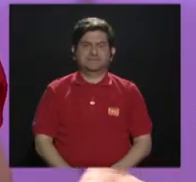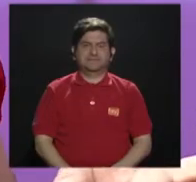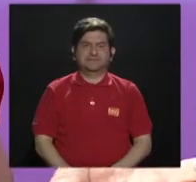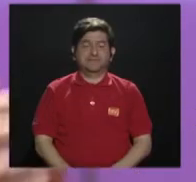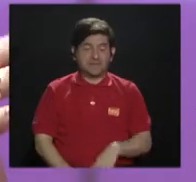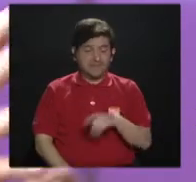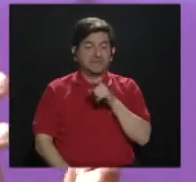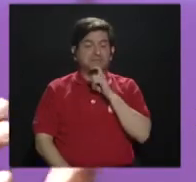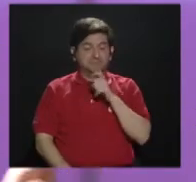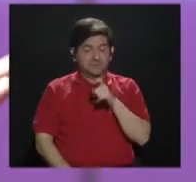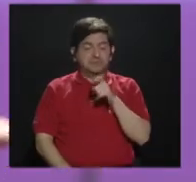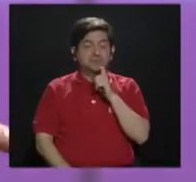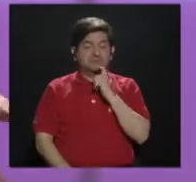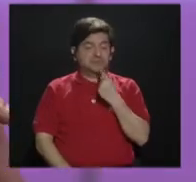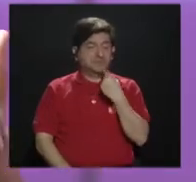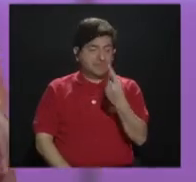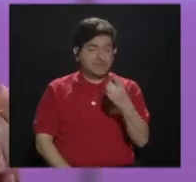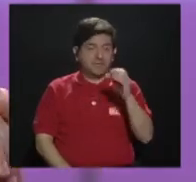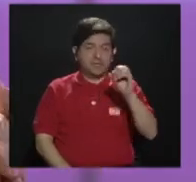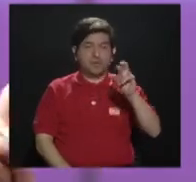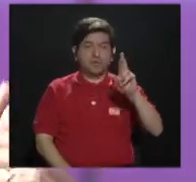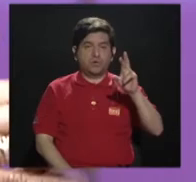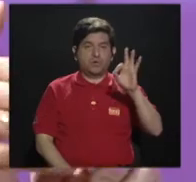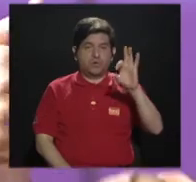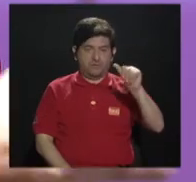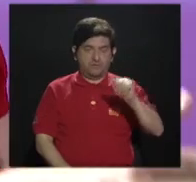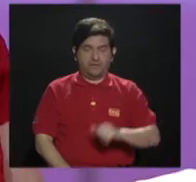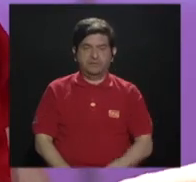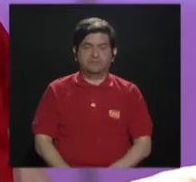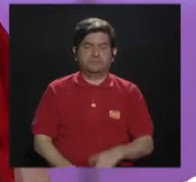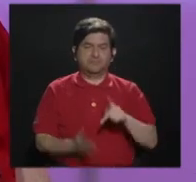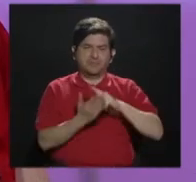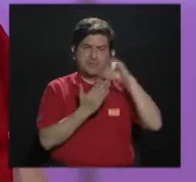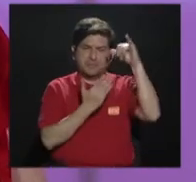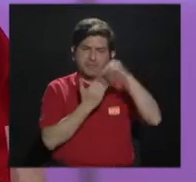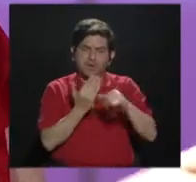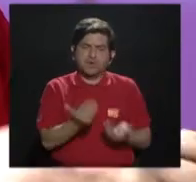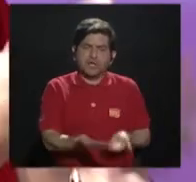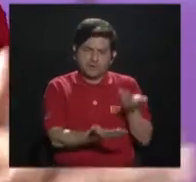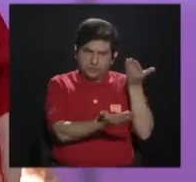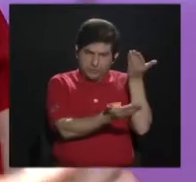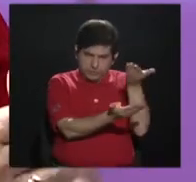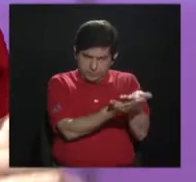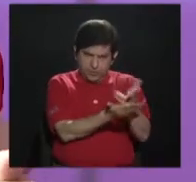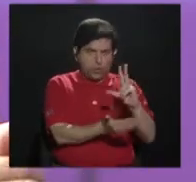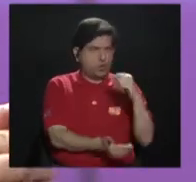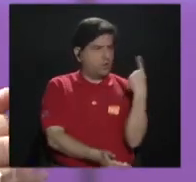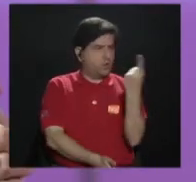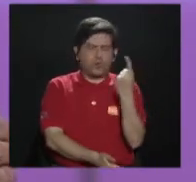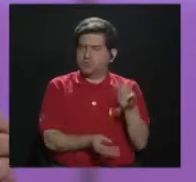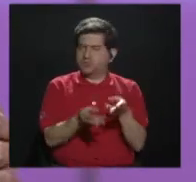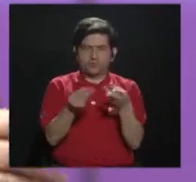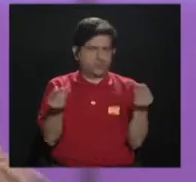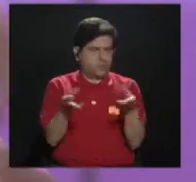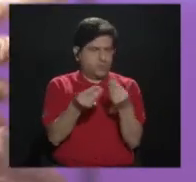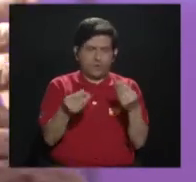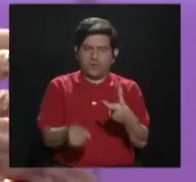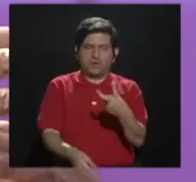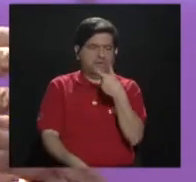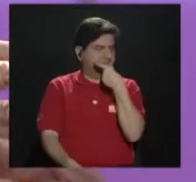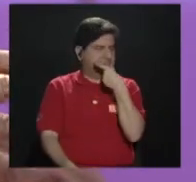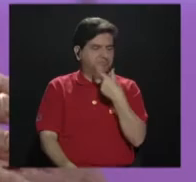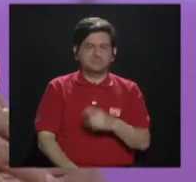y es difícil. Como decía Orfa, el proyecto se plantea no solo la producción de las galletas, sino